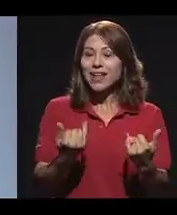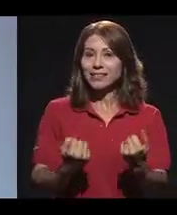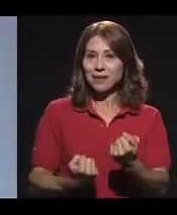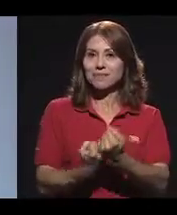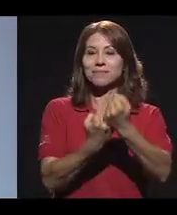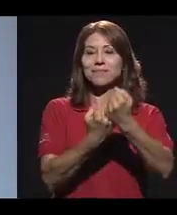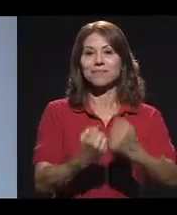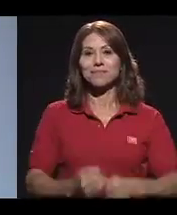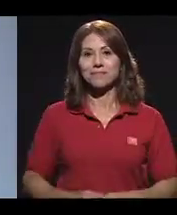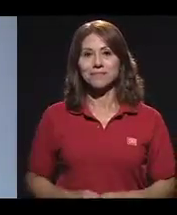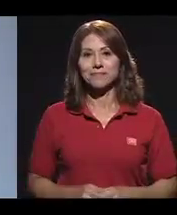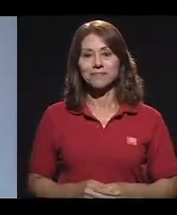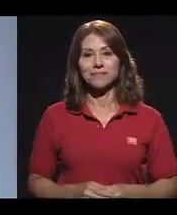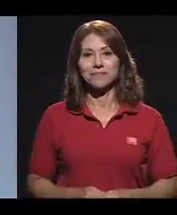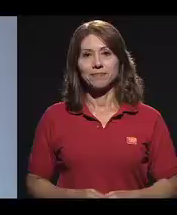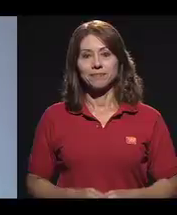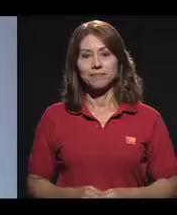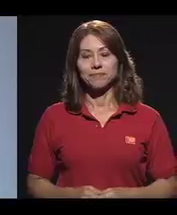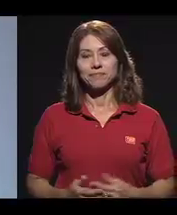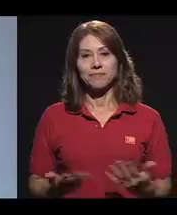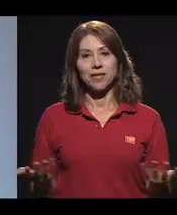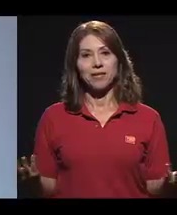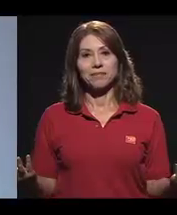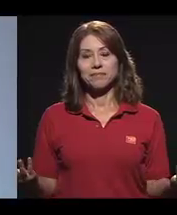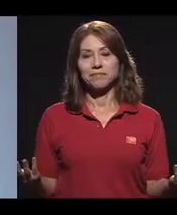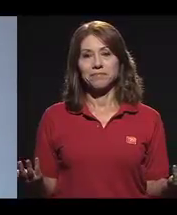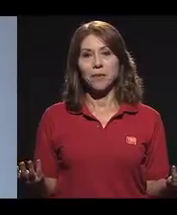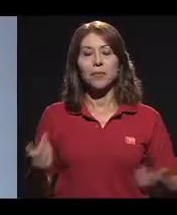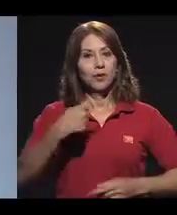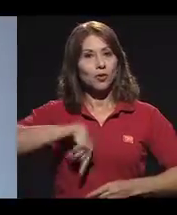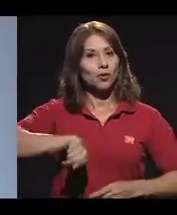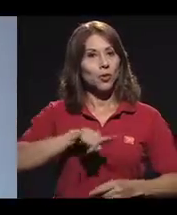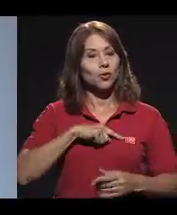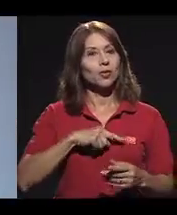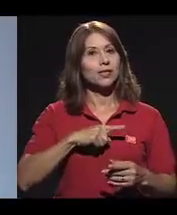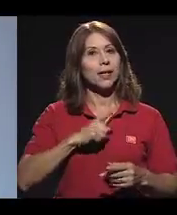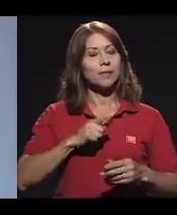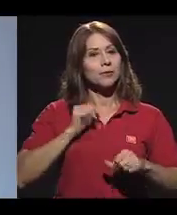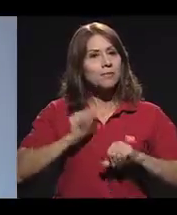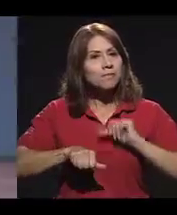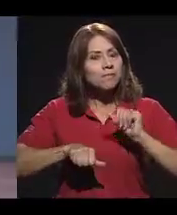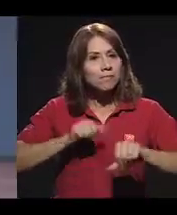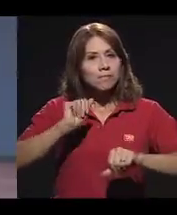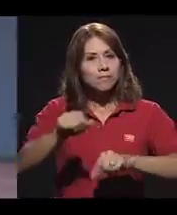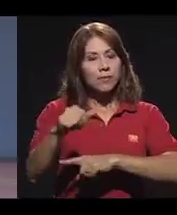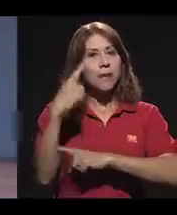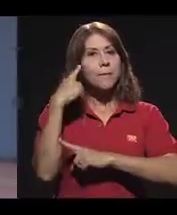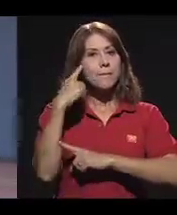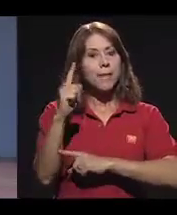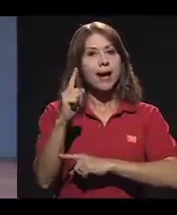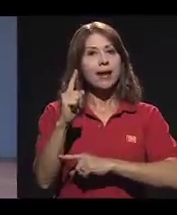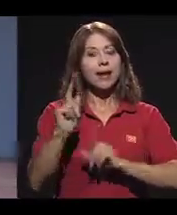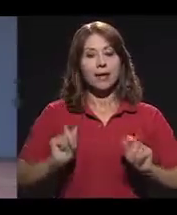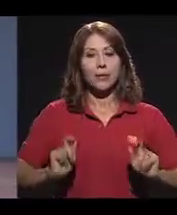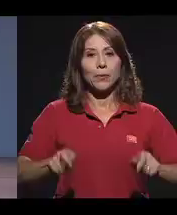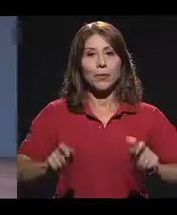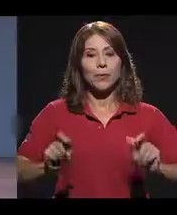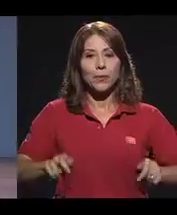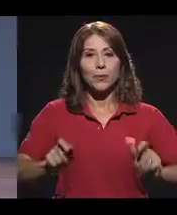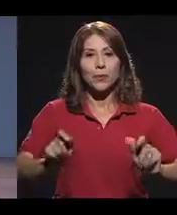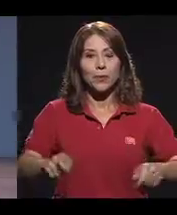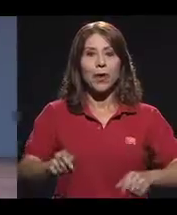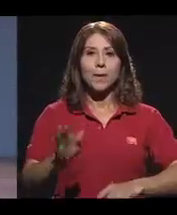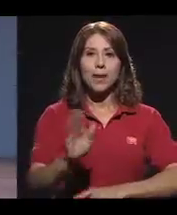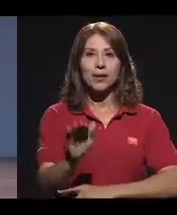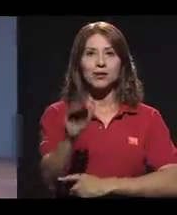están apoyando y le estamos poniendo ganas para que el baloncesto crezca. Y no hay